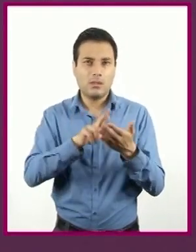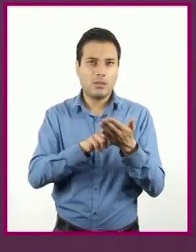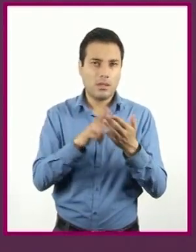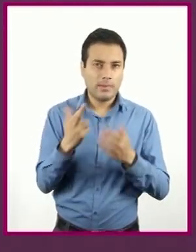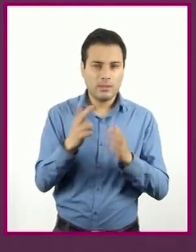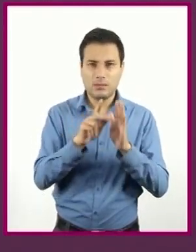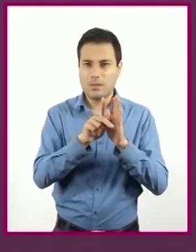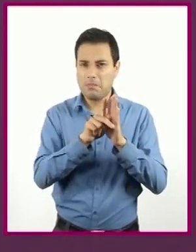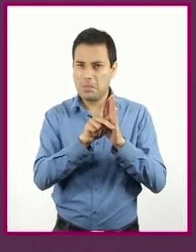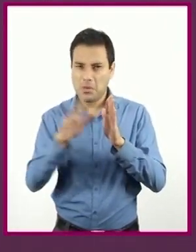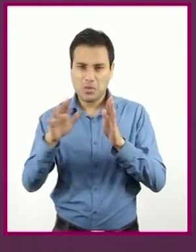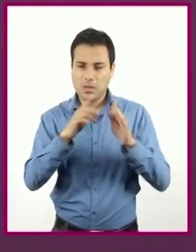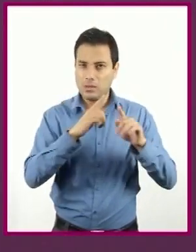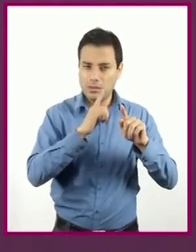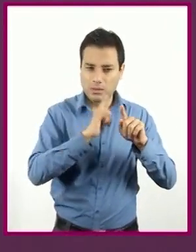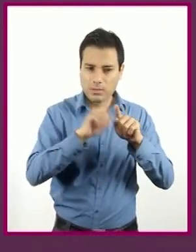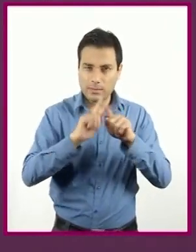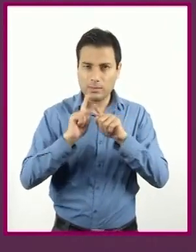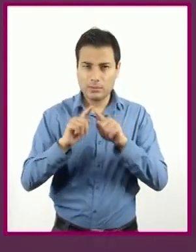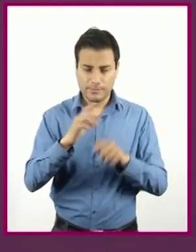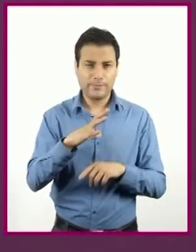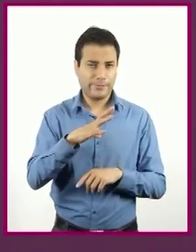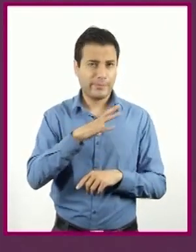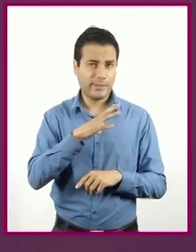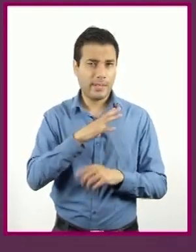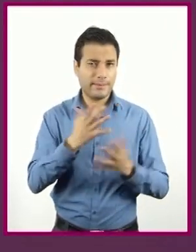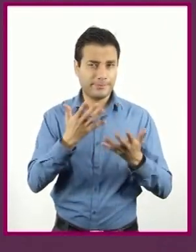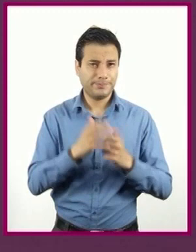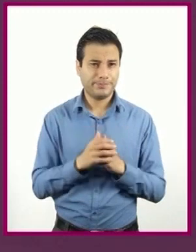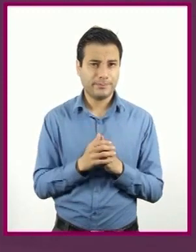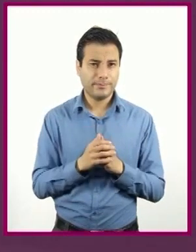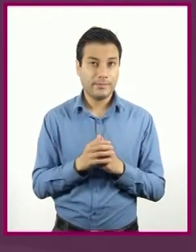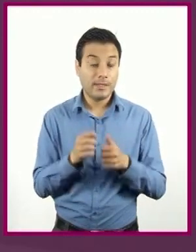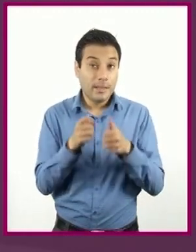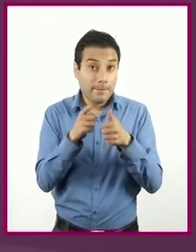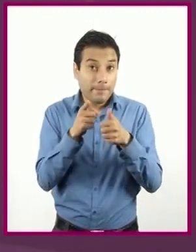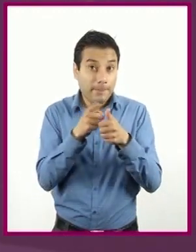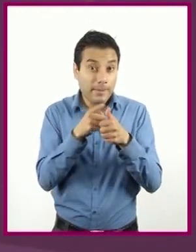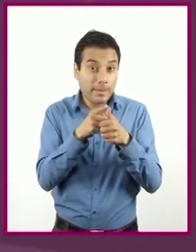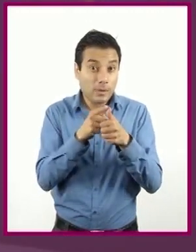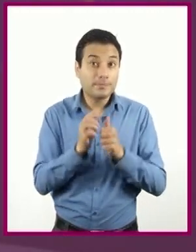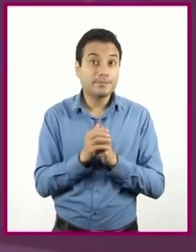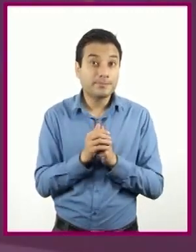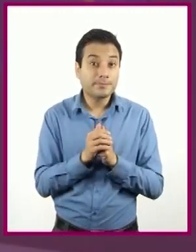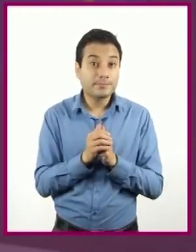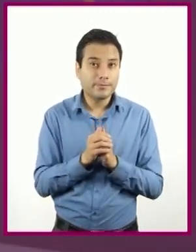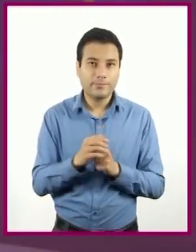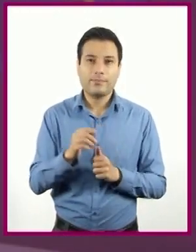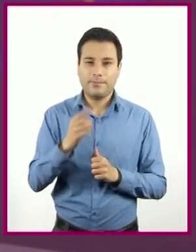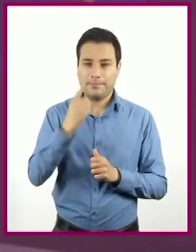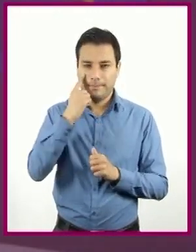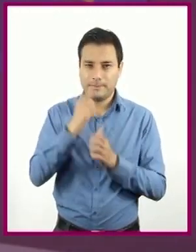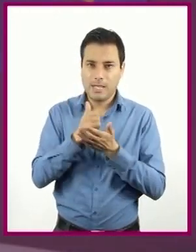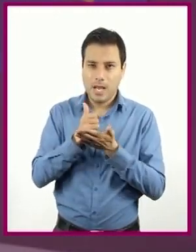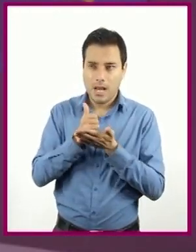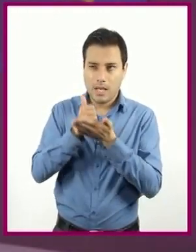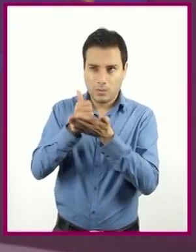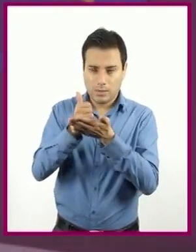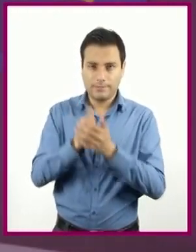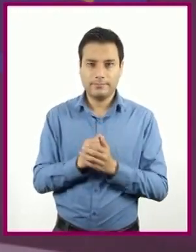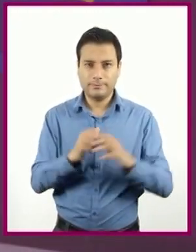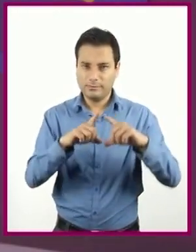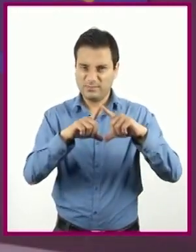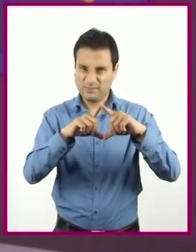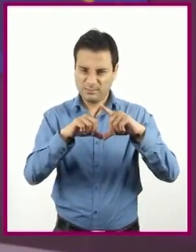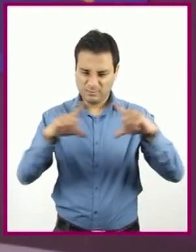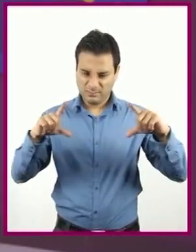periódicos para extraer información. Primero, antes de comenzar a buscar, ayudemos a Pedro a recordar qué es una